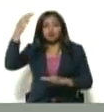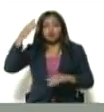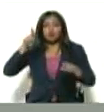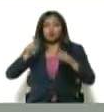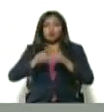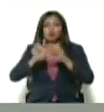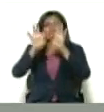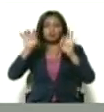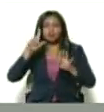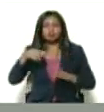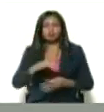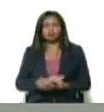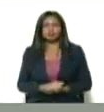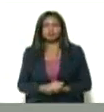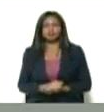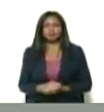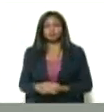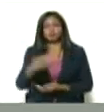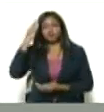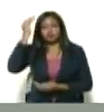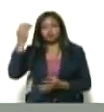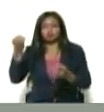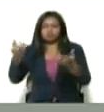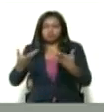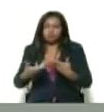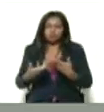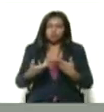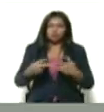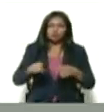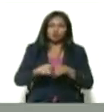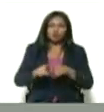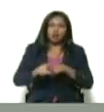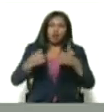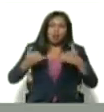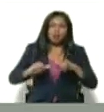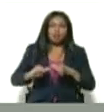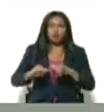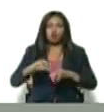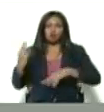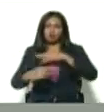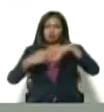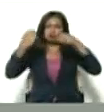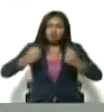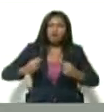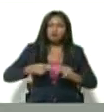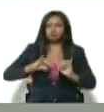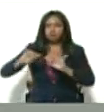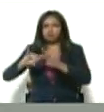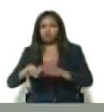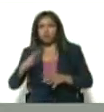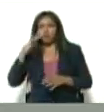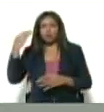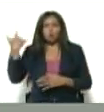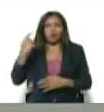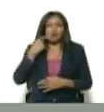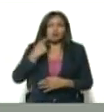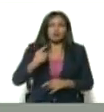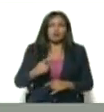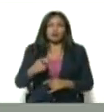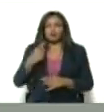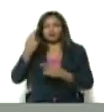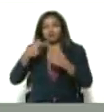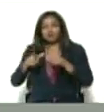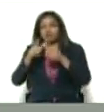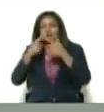Bueno, para que ustedes vean que Dios nos mandó a su Hijo, un revolucionario. Naguará, dirían por allá, por